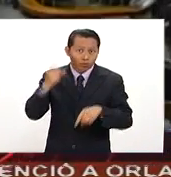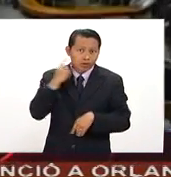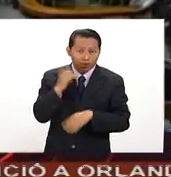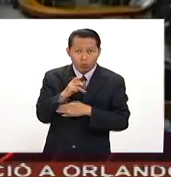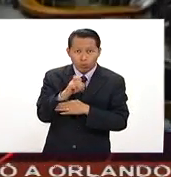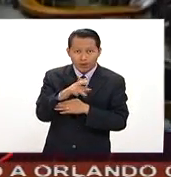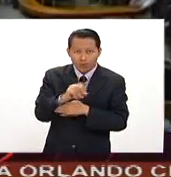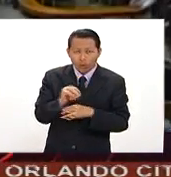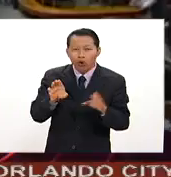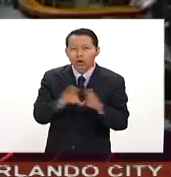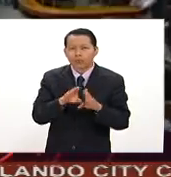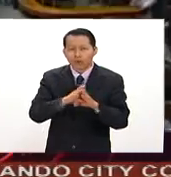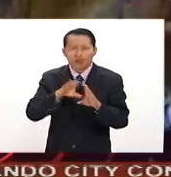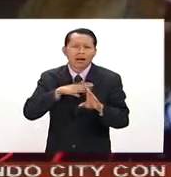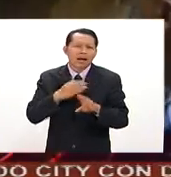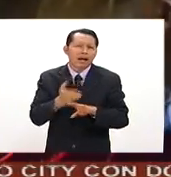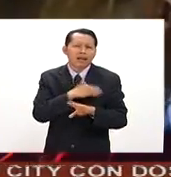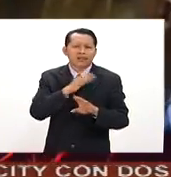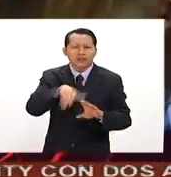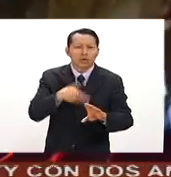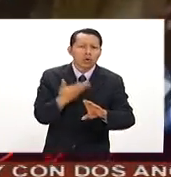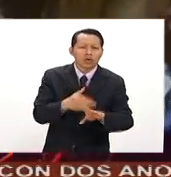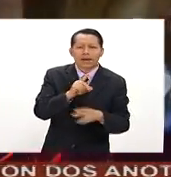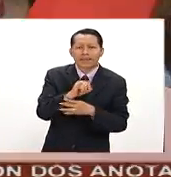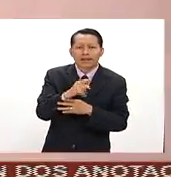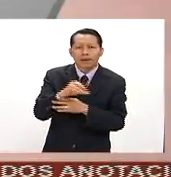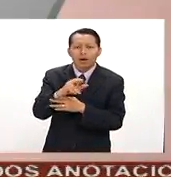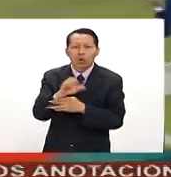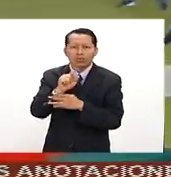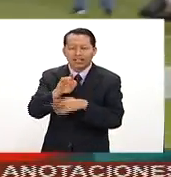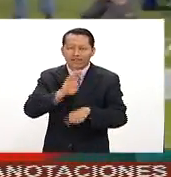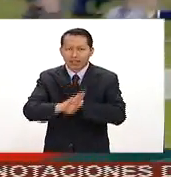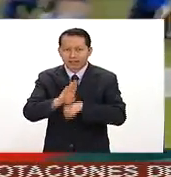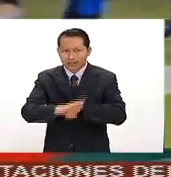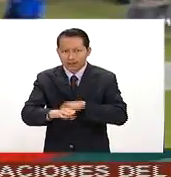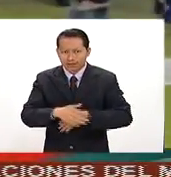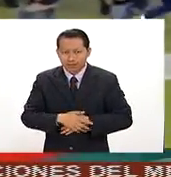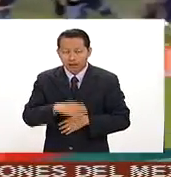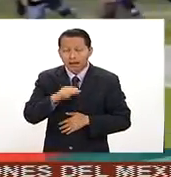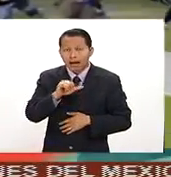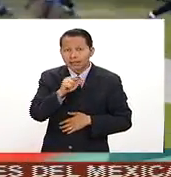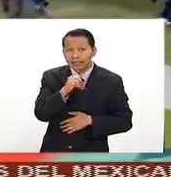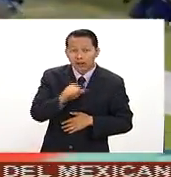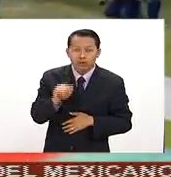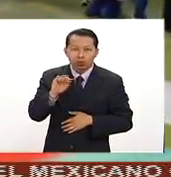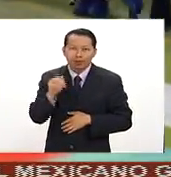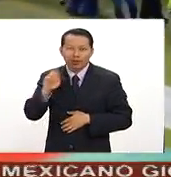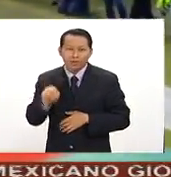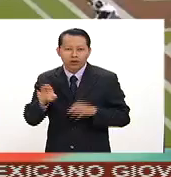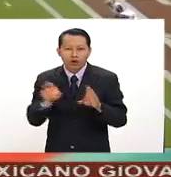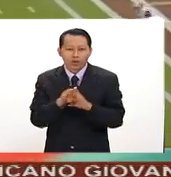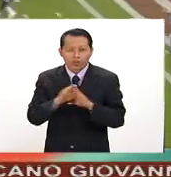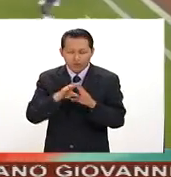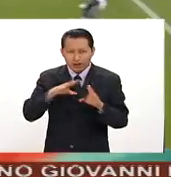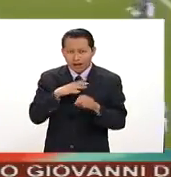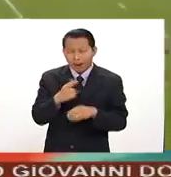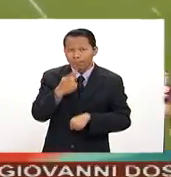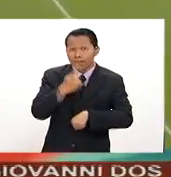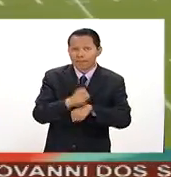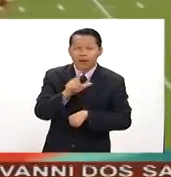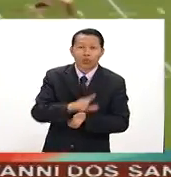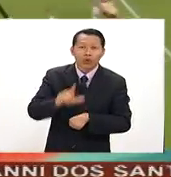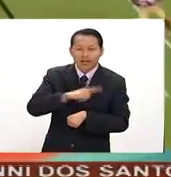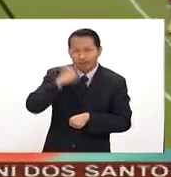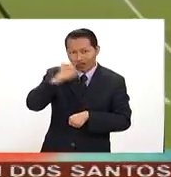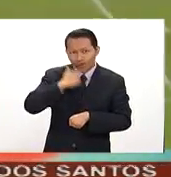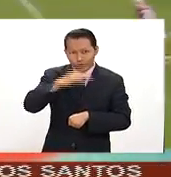Cuña, artífice del impeachment contra Dilma Rousseff. Acereros y 49 barren en el primer lunes por la noche